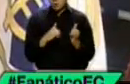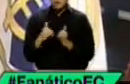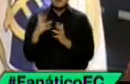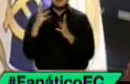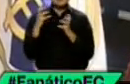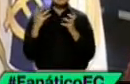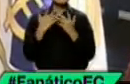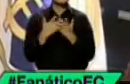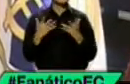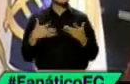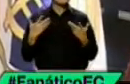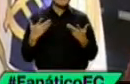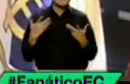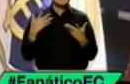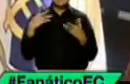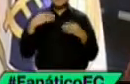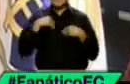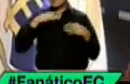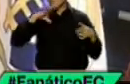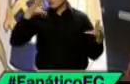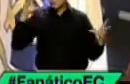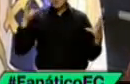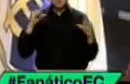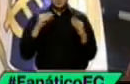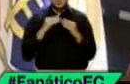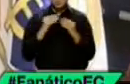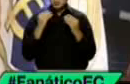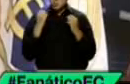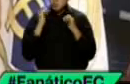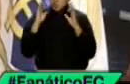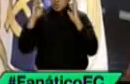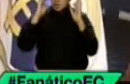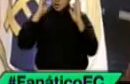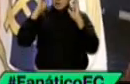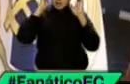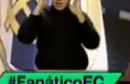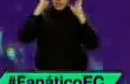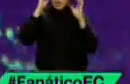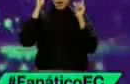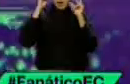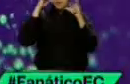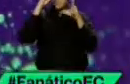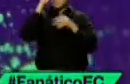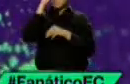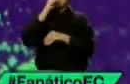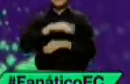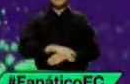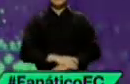Trataré de asimilar todo lo táctico lo más rápido posible.